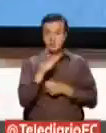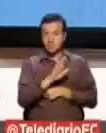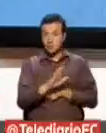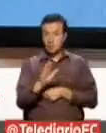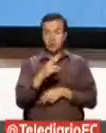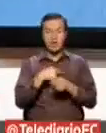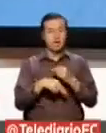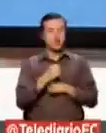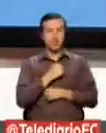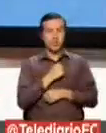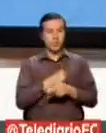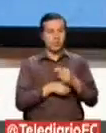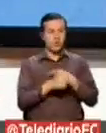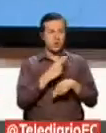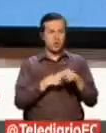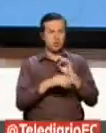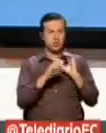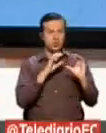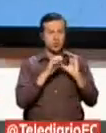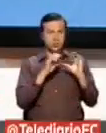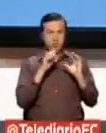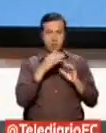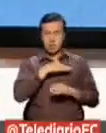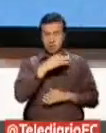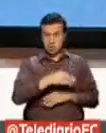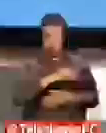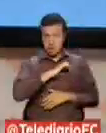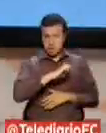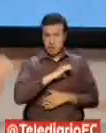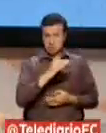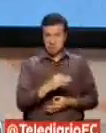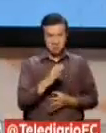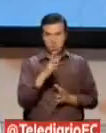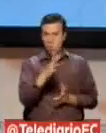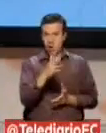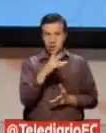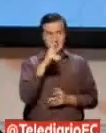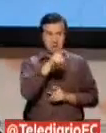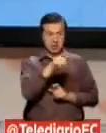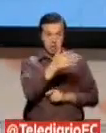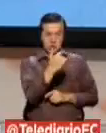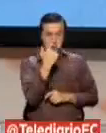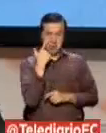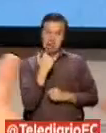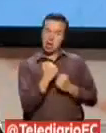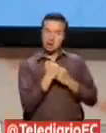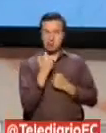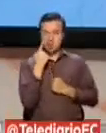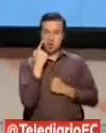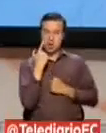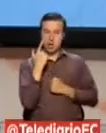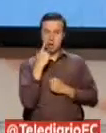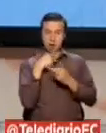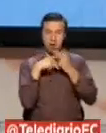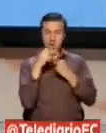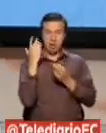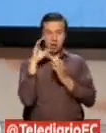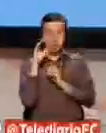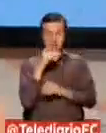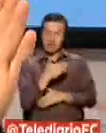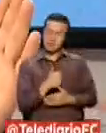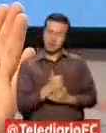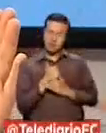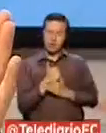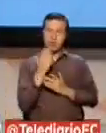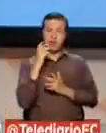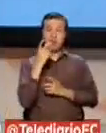a un negocio comunicacional con poca ética, en el cual justamente contratas a gente que te ayuda a emitir o alterar esta percepción.